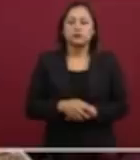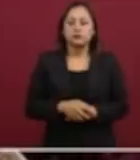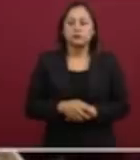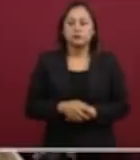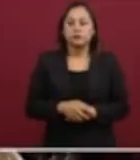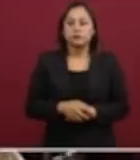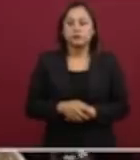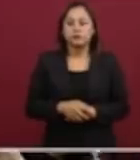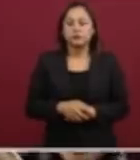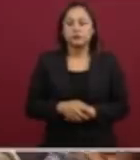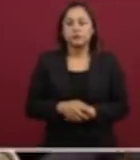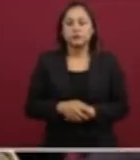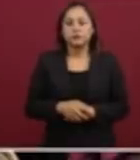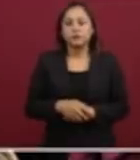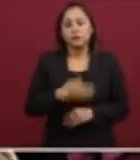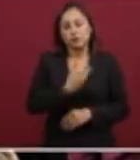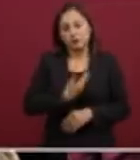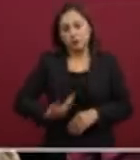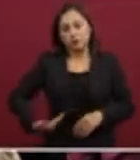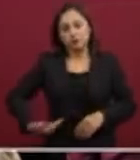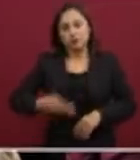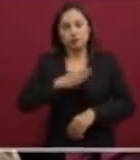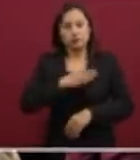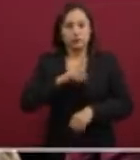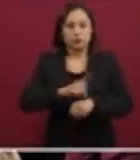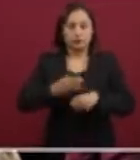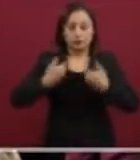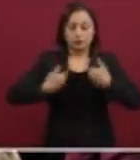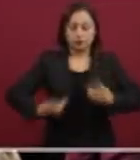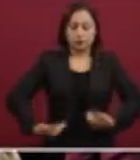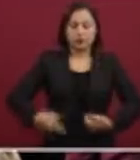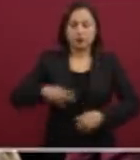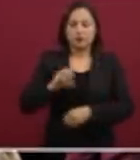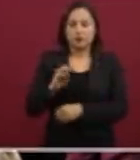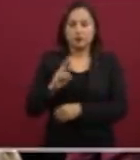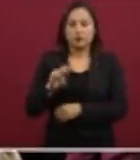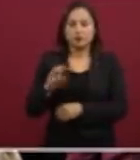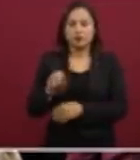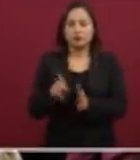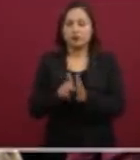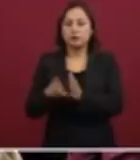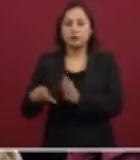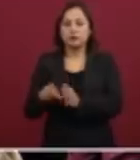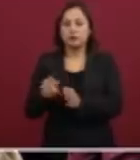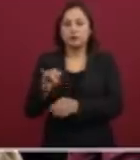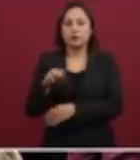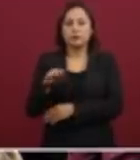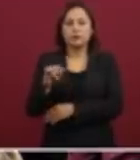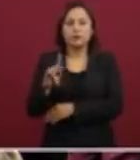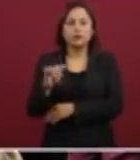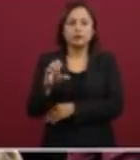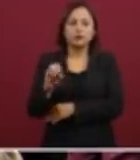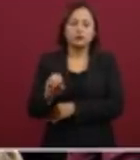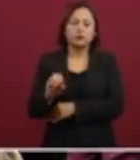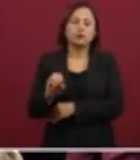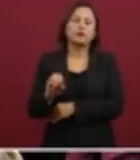Presidente, buen día. Roberto Cruz, de Impacto Diario, Revista y Televisión.